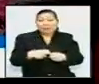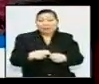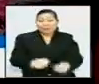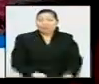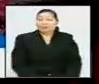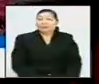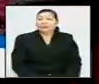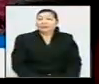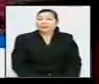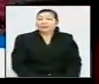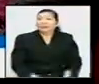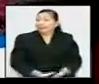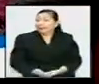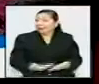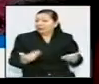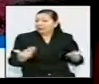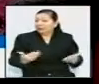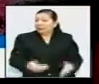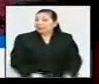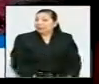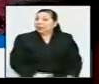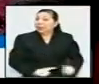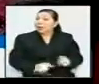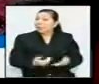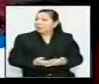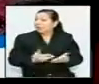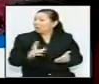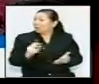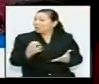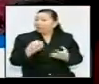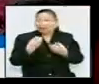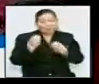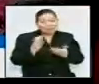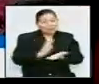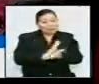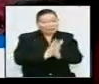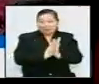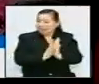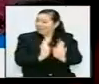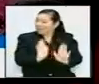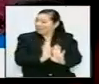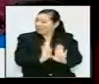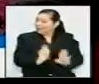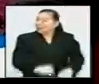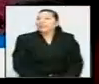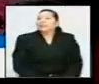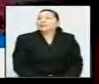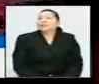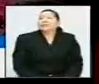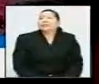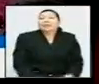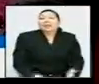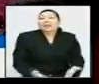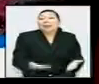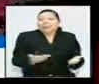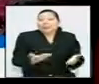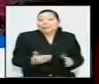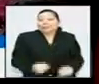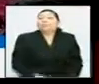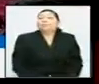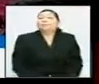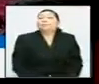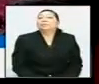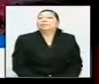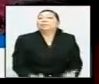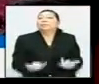sé que la prensa, alguna parte de la prensa no va a querer informar nada de eso y de repente nadie lo va a invitar, pero